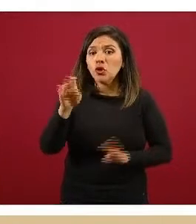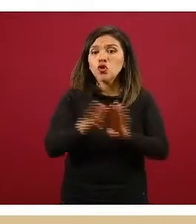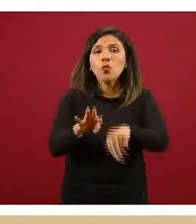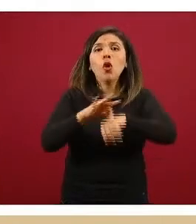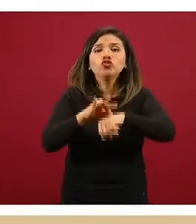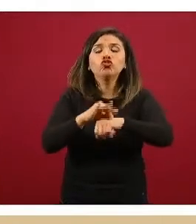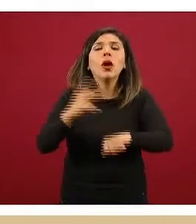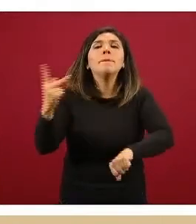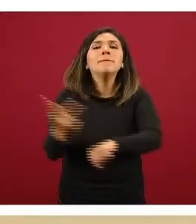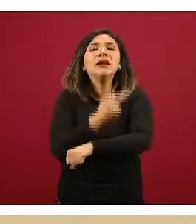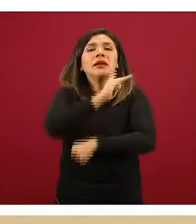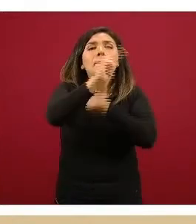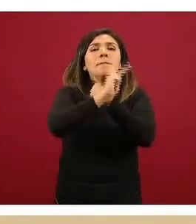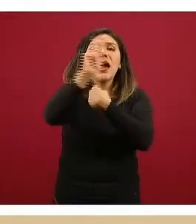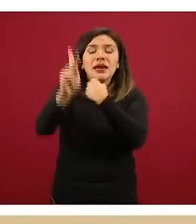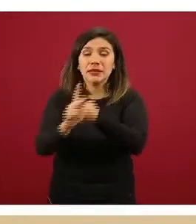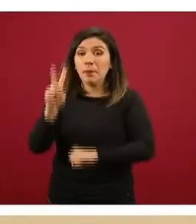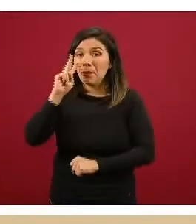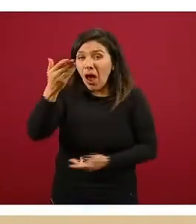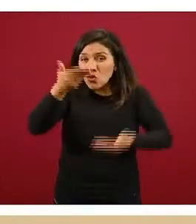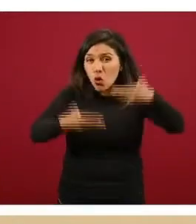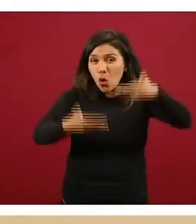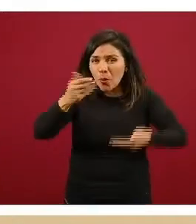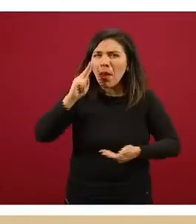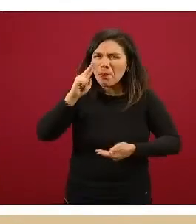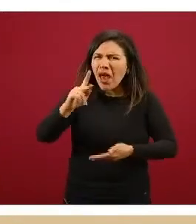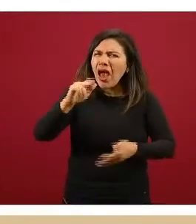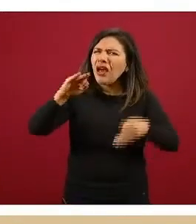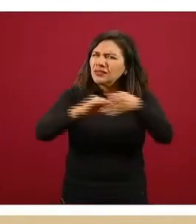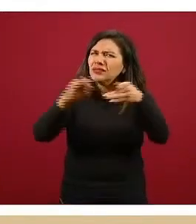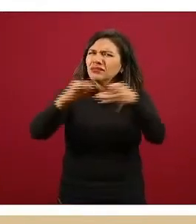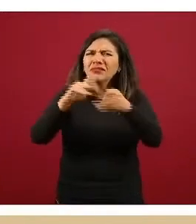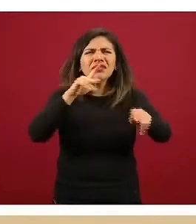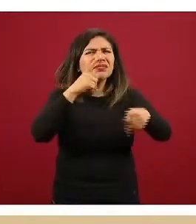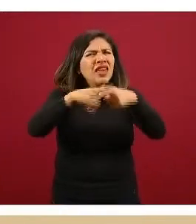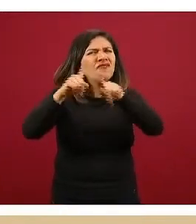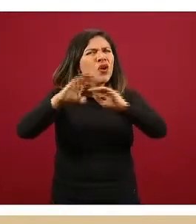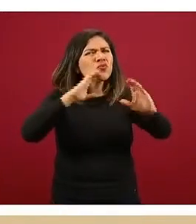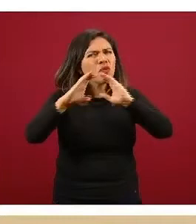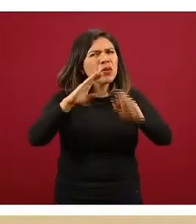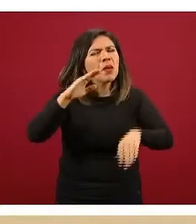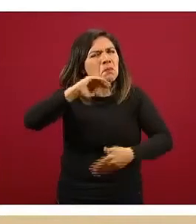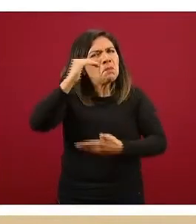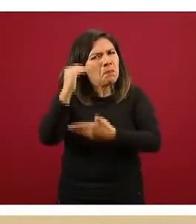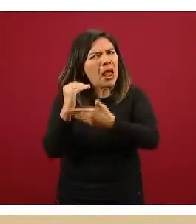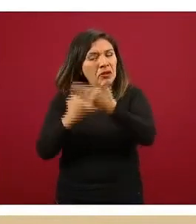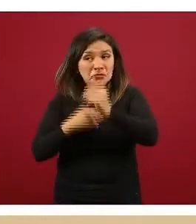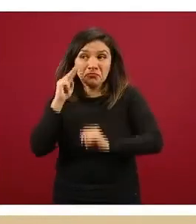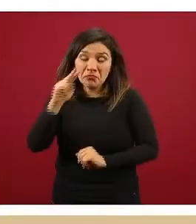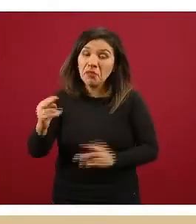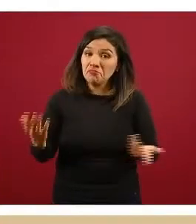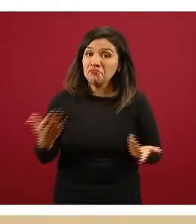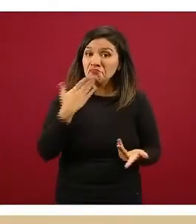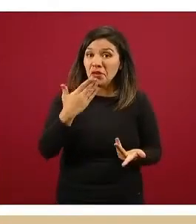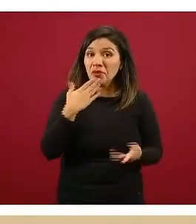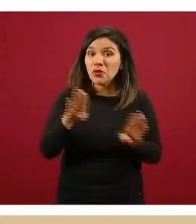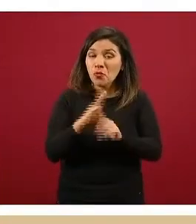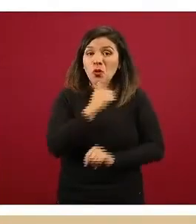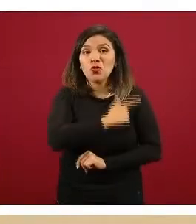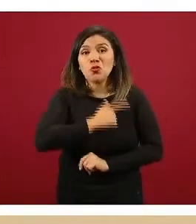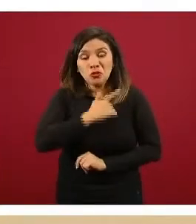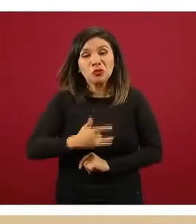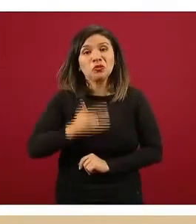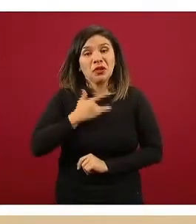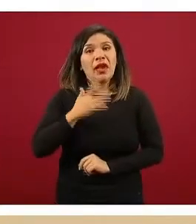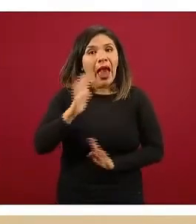entre países. Estas comparaciones que hemos visto en varios medios de comunicación, creo que cada vez menos frecuente, por cierto, lo que da gusto